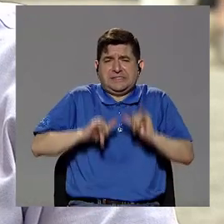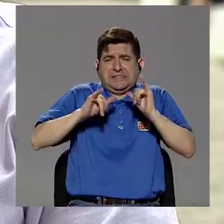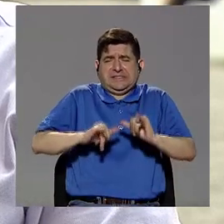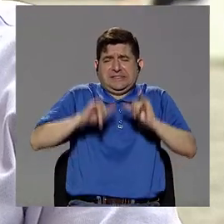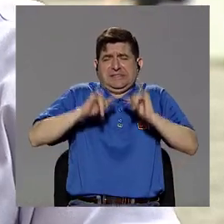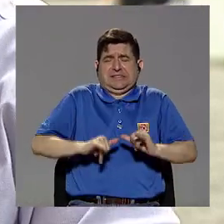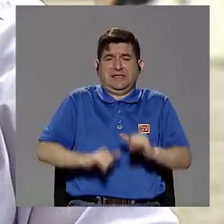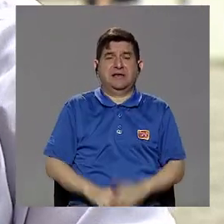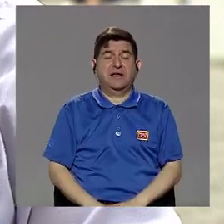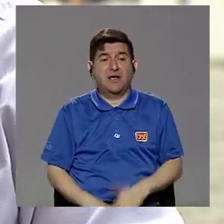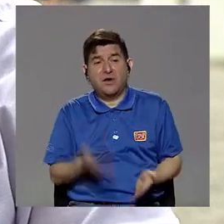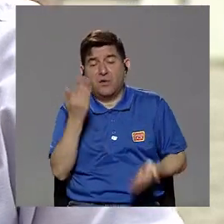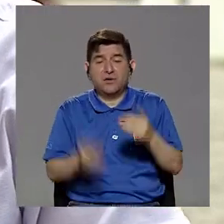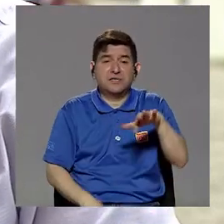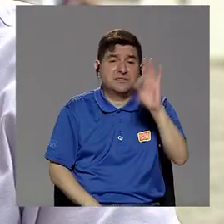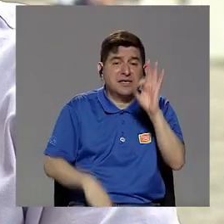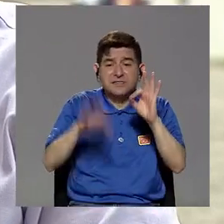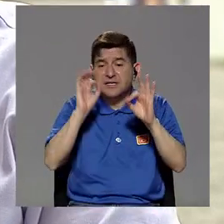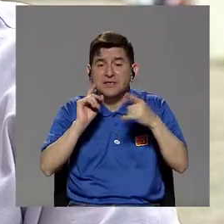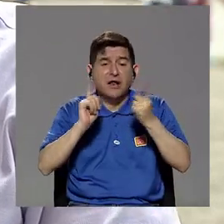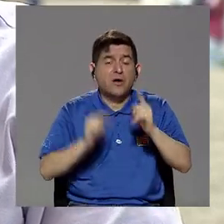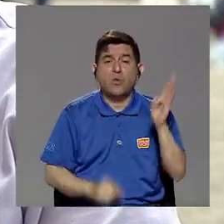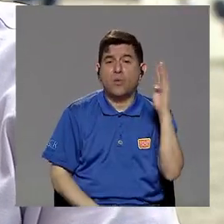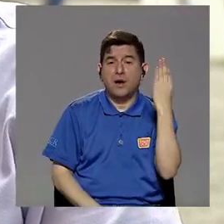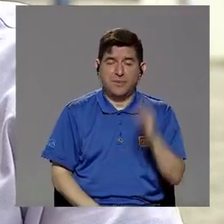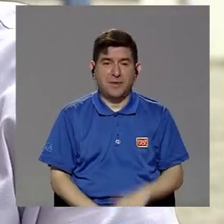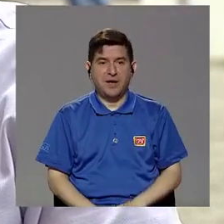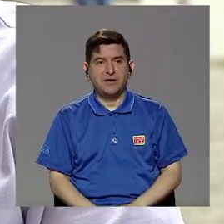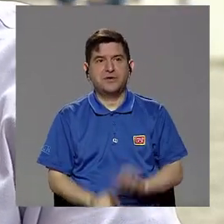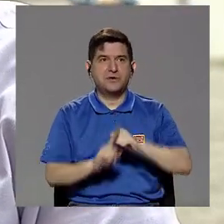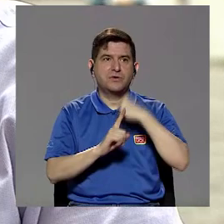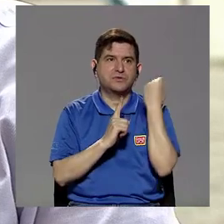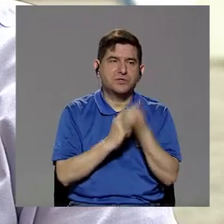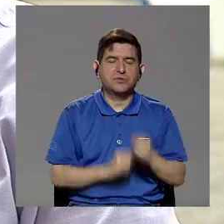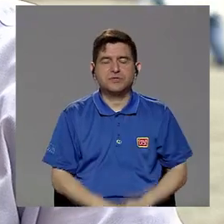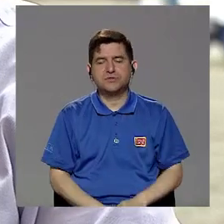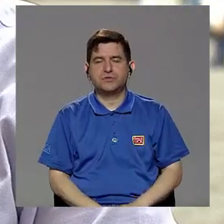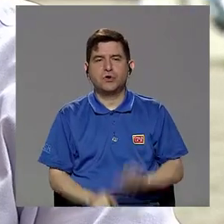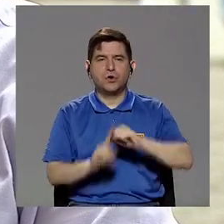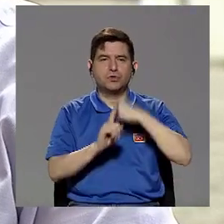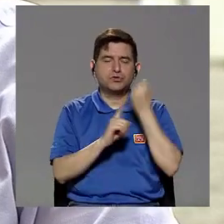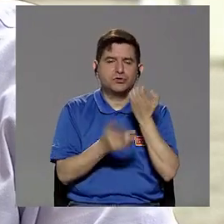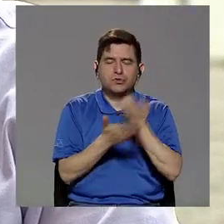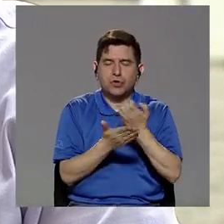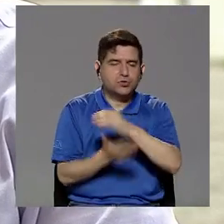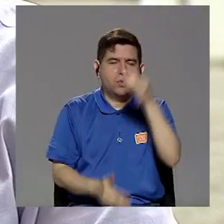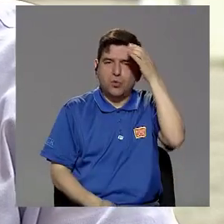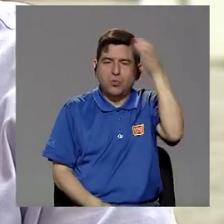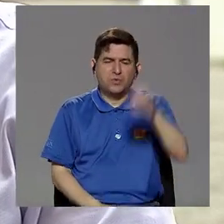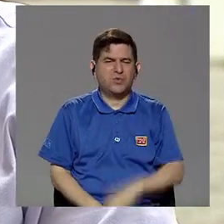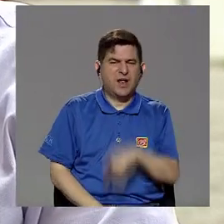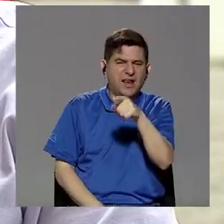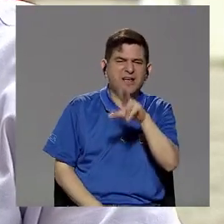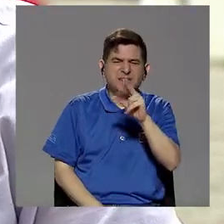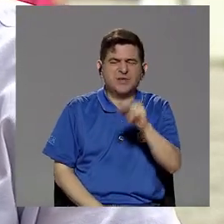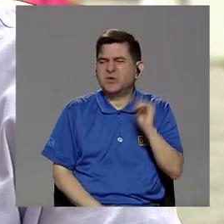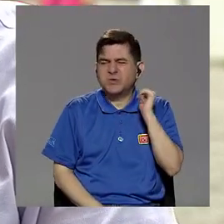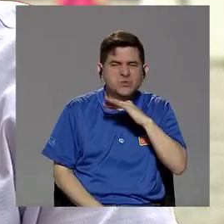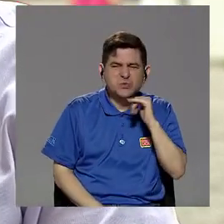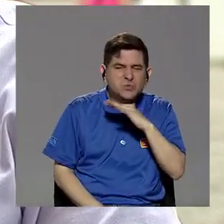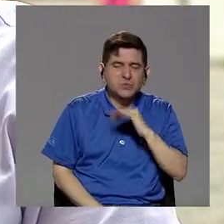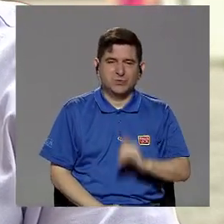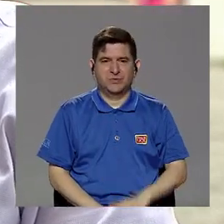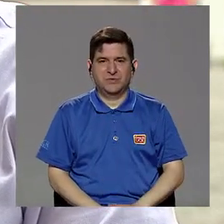orinar, a ser muy selectivas con el baño que van por cuestiones socioeconómicas o culturales, que ese baño mejor no porque es muy, muy sucio,